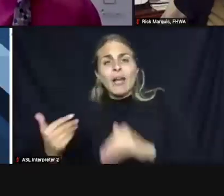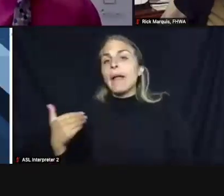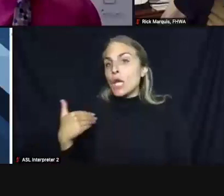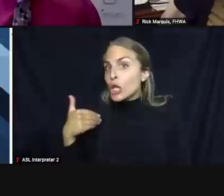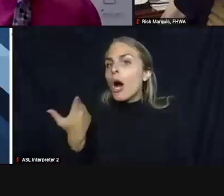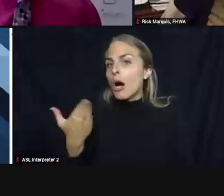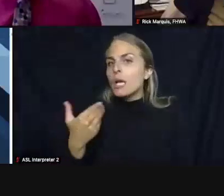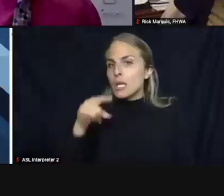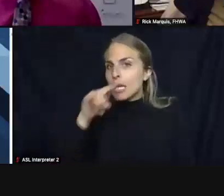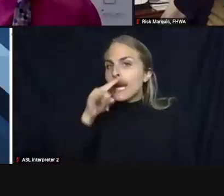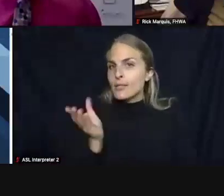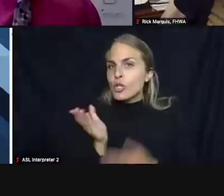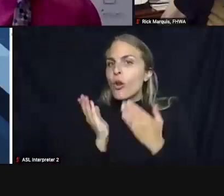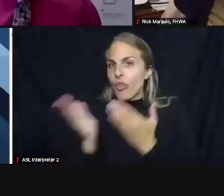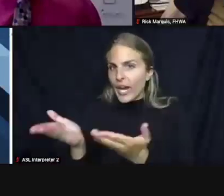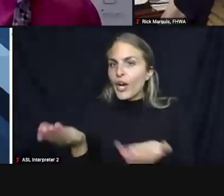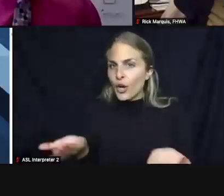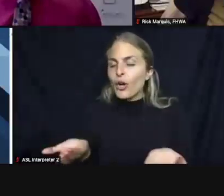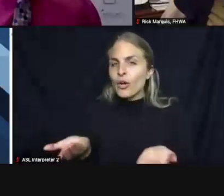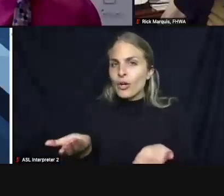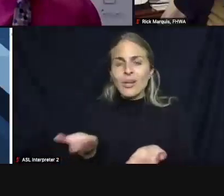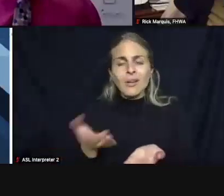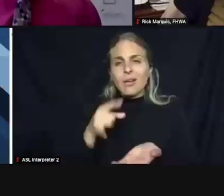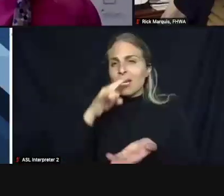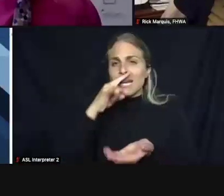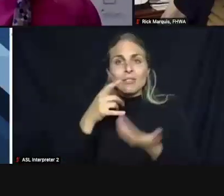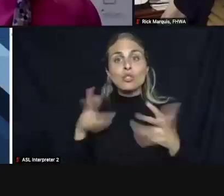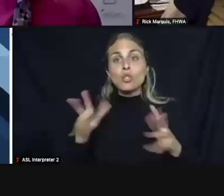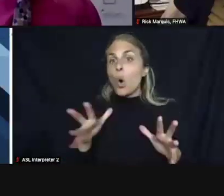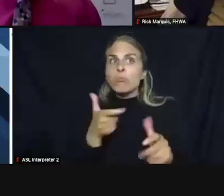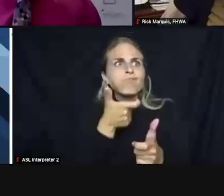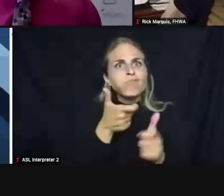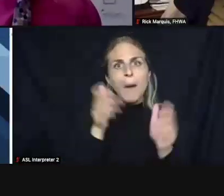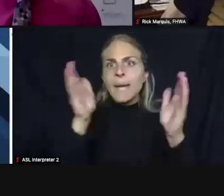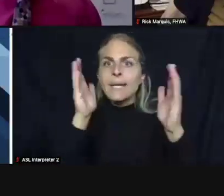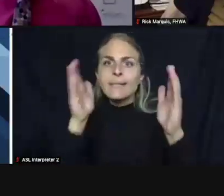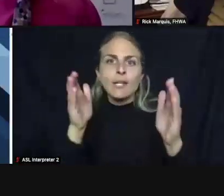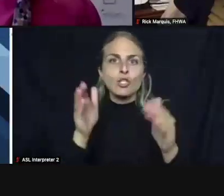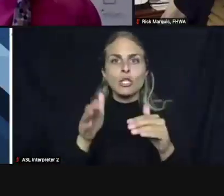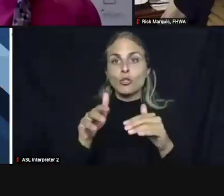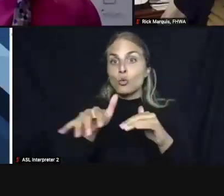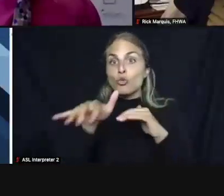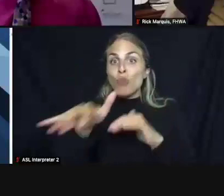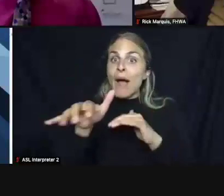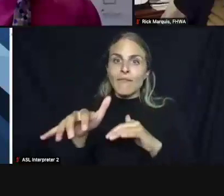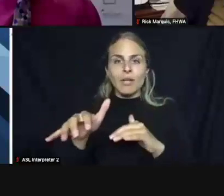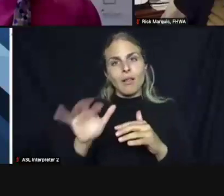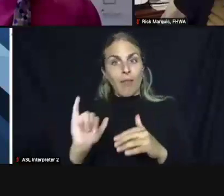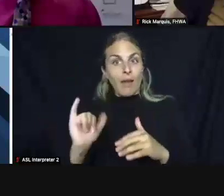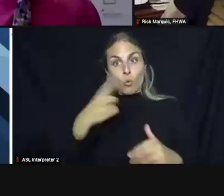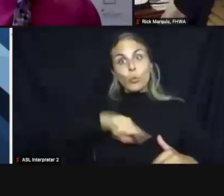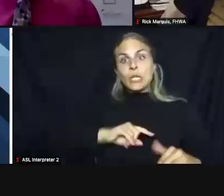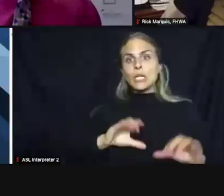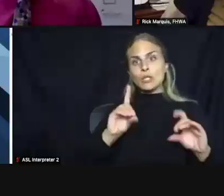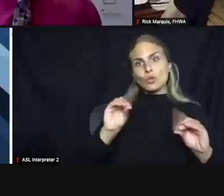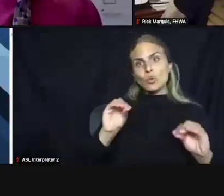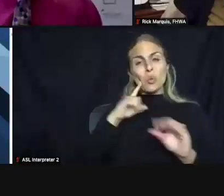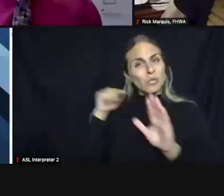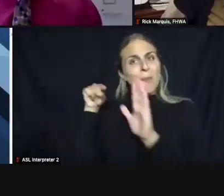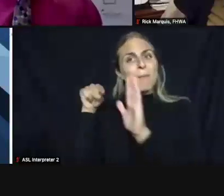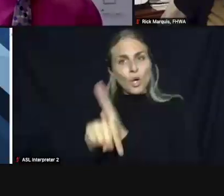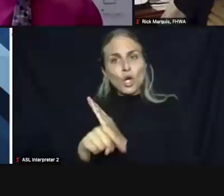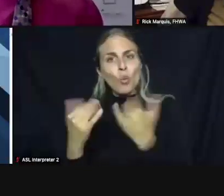niños preescolares, jóvenes, y los niños no prestan atención